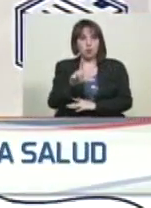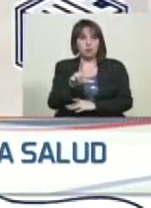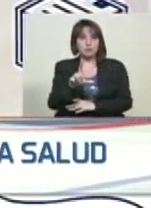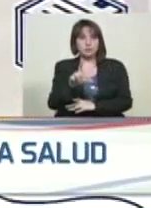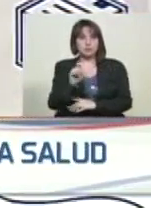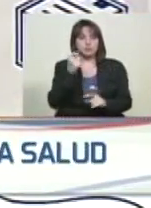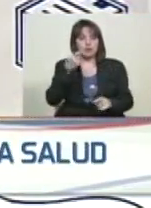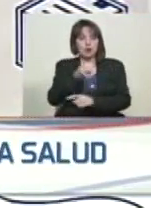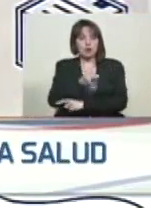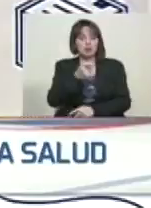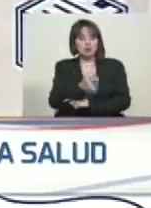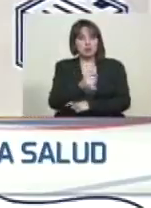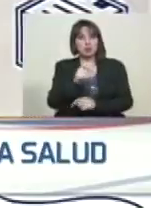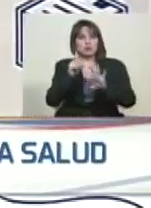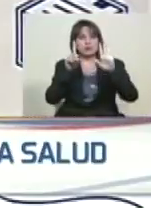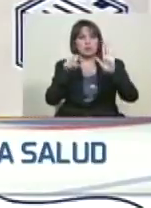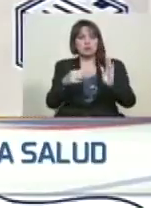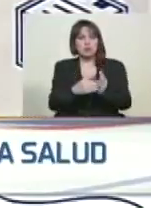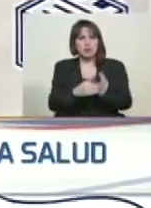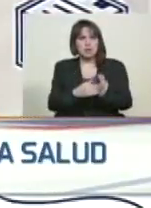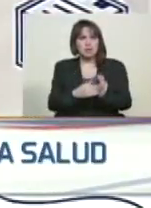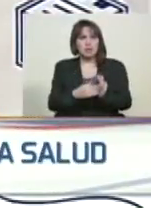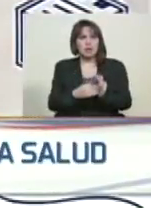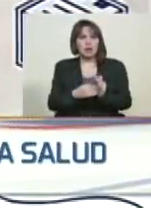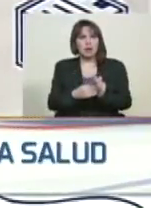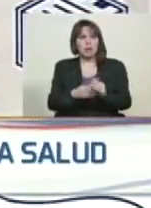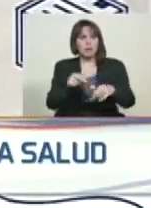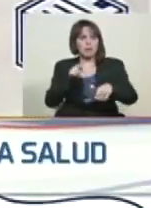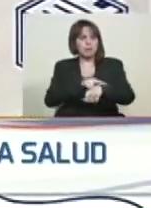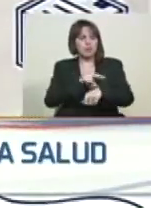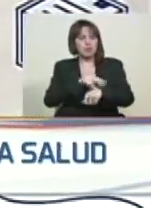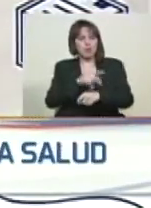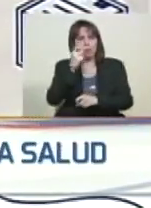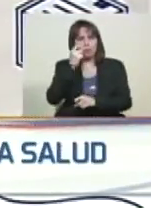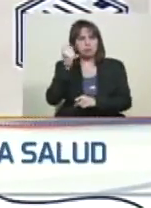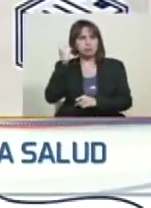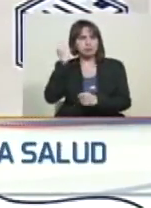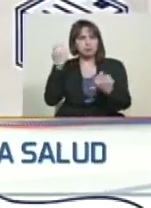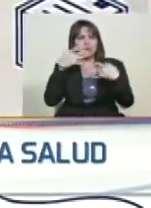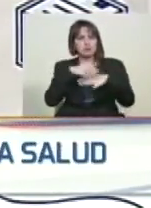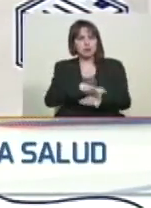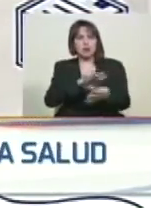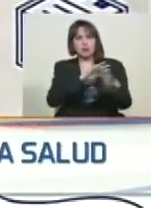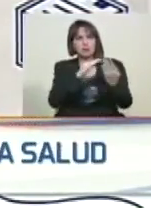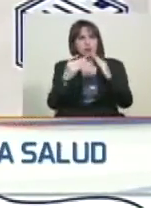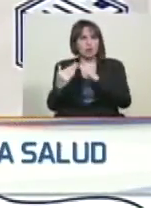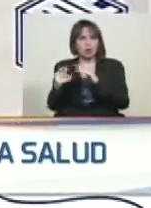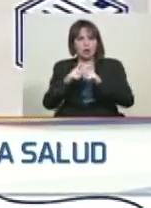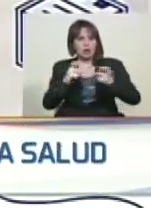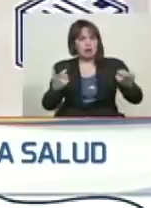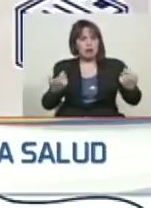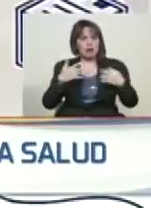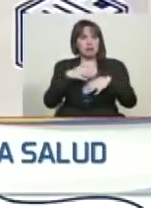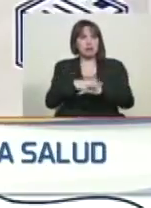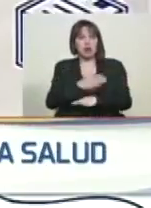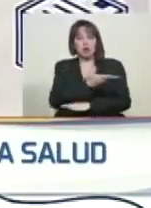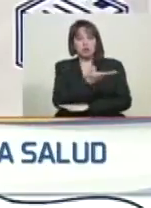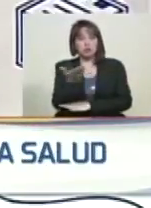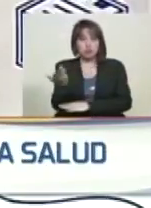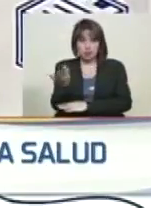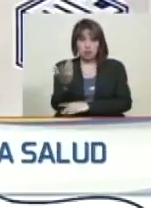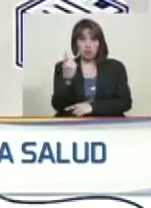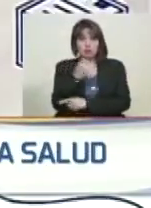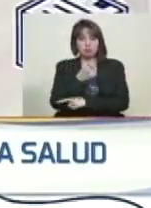la graduación de más de 6.000 médicos y médicas integrales comunitarios y especialistas de medicina general integral, donde usted nos